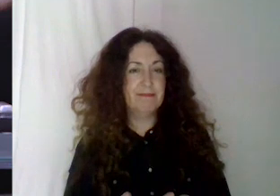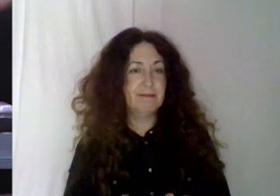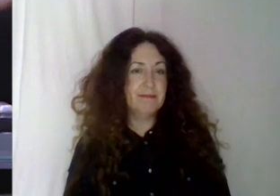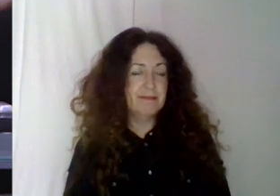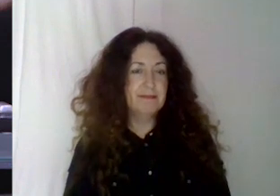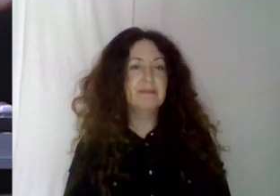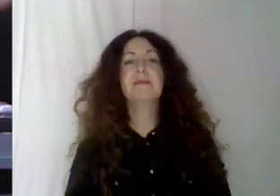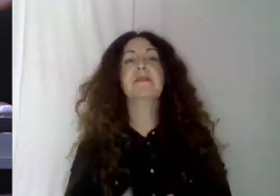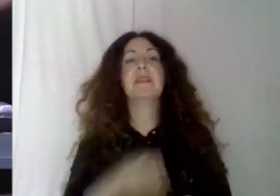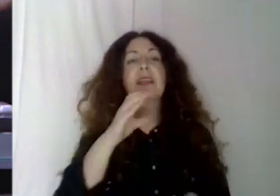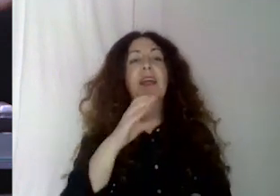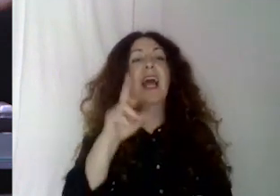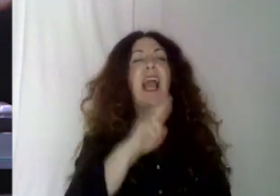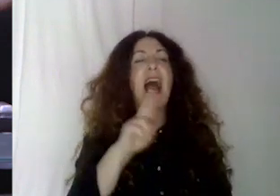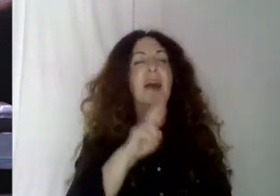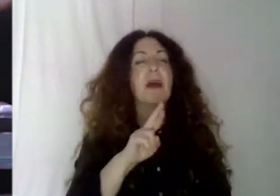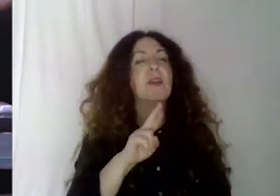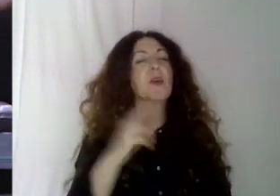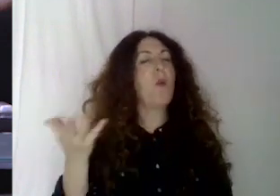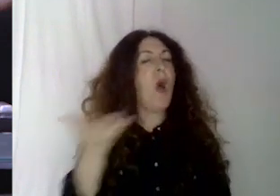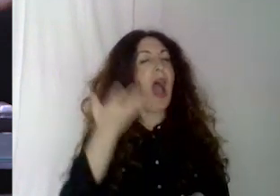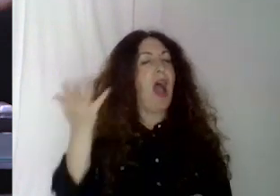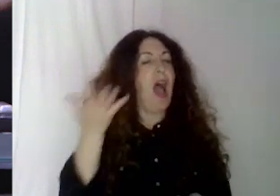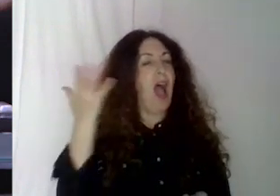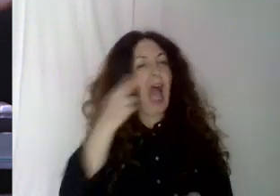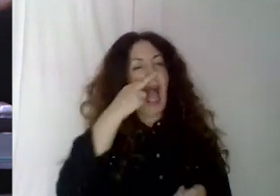afirmar su identidad.